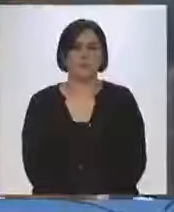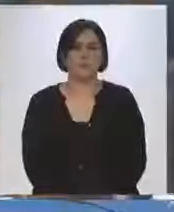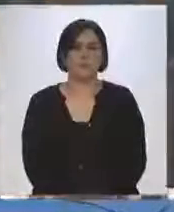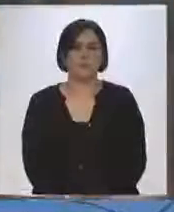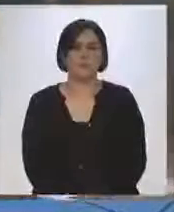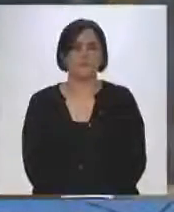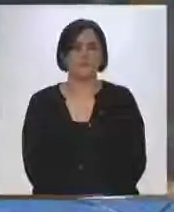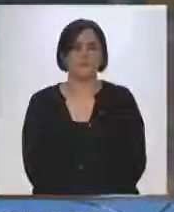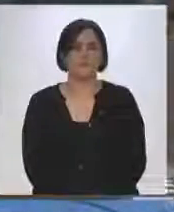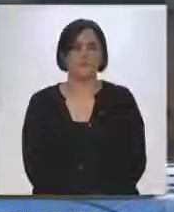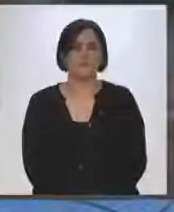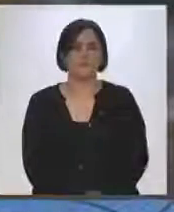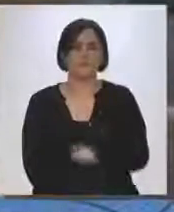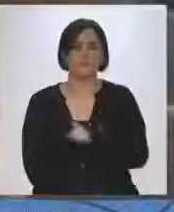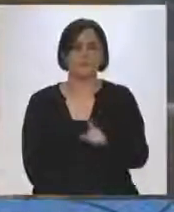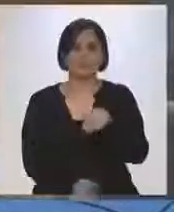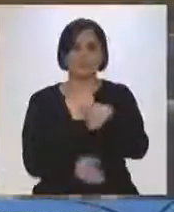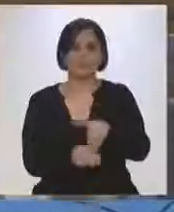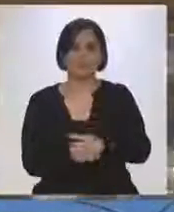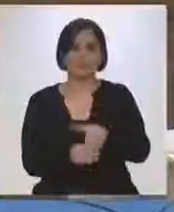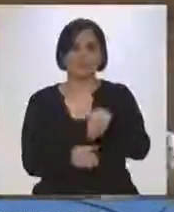contra, senador?